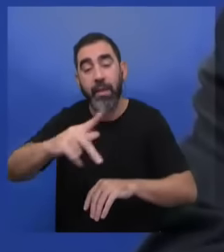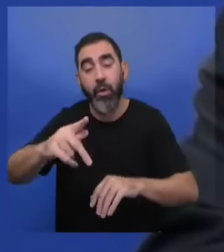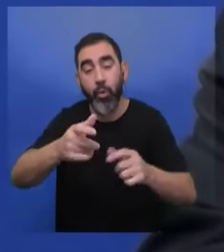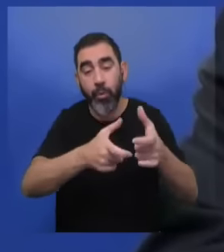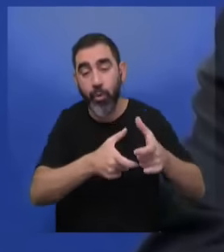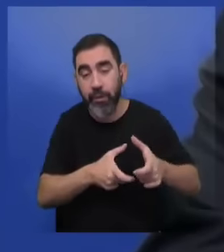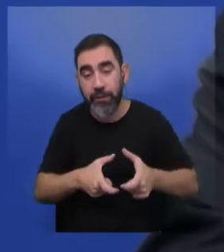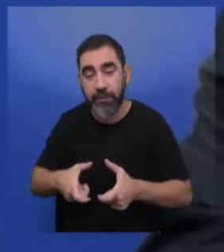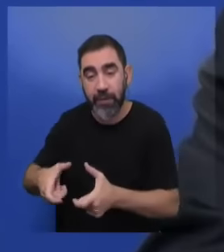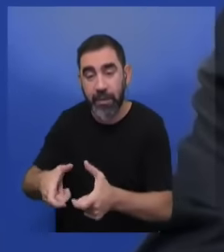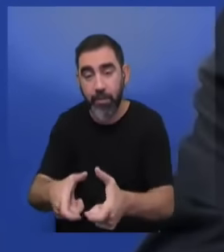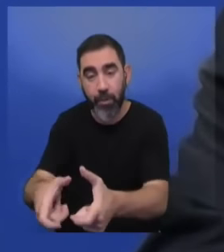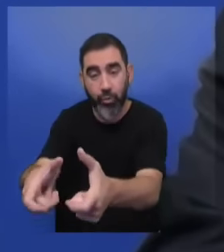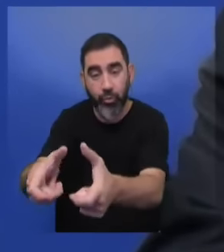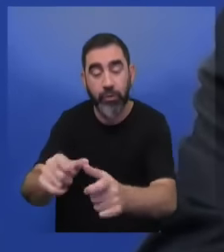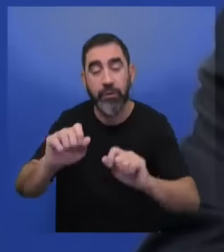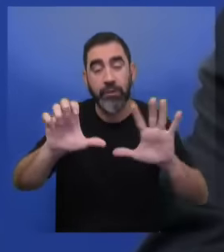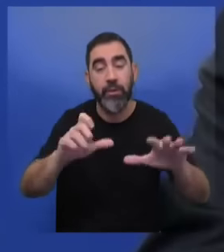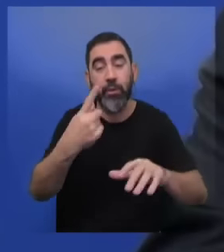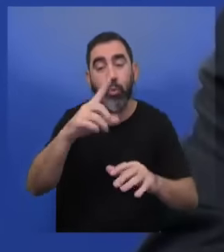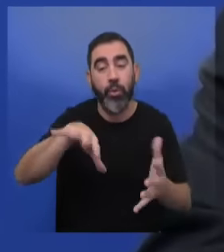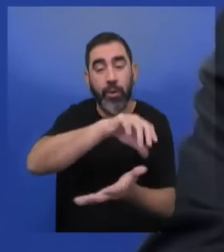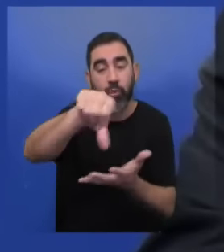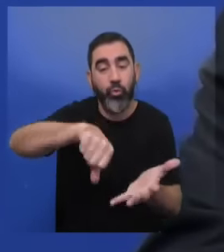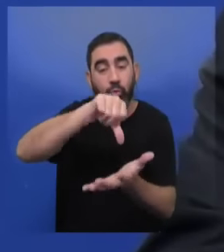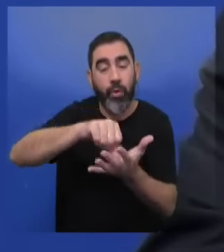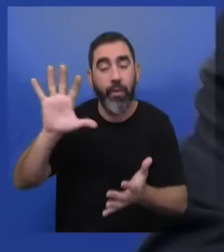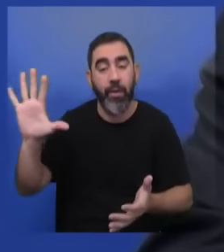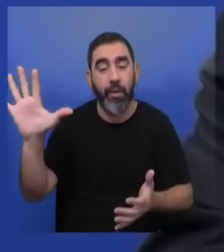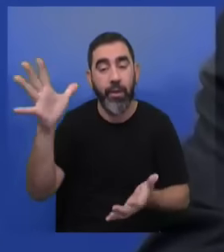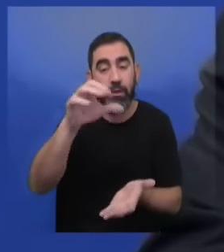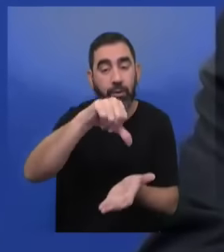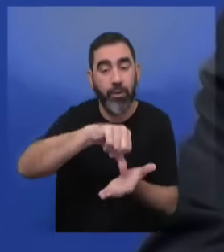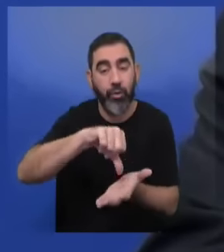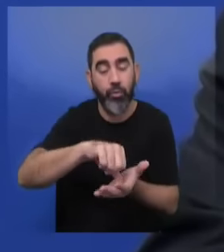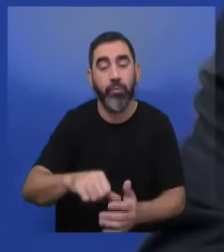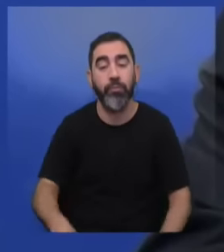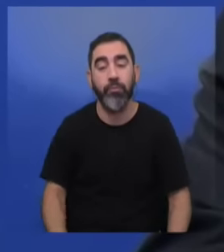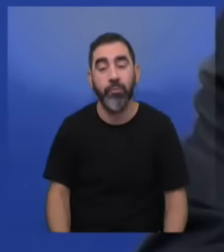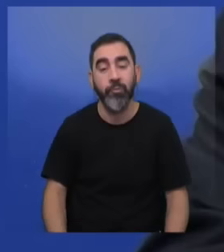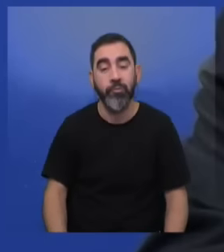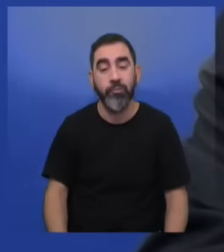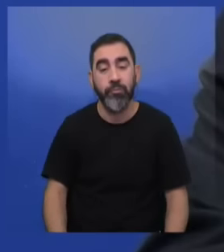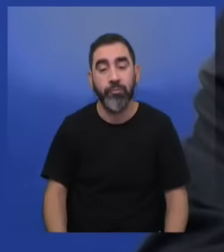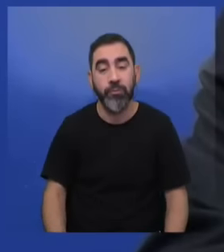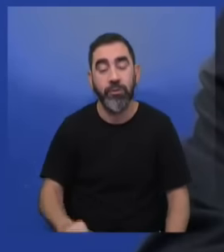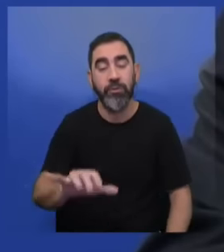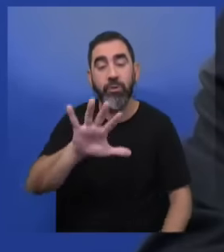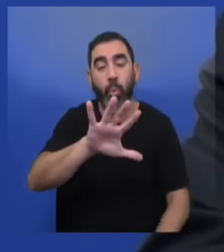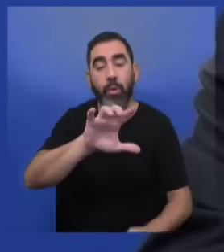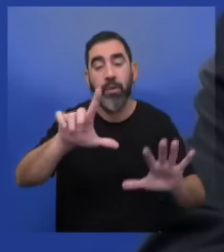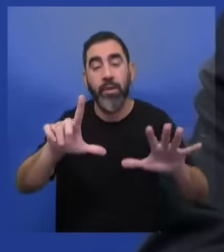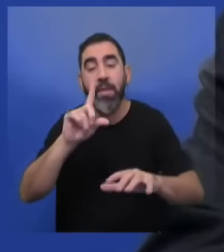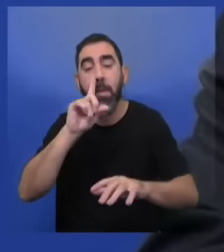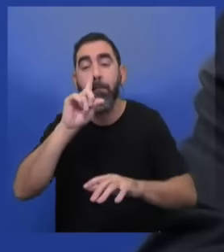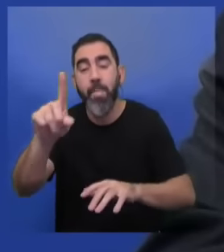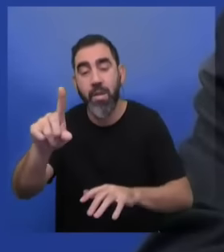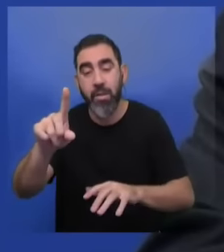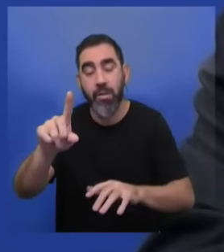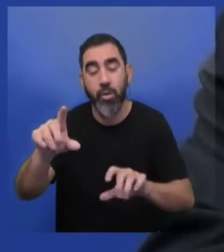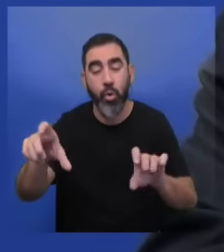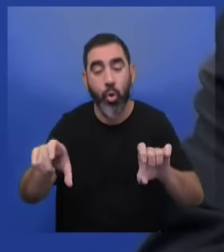de saneamiento en 61 localidades del interior del país con más de 57000